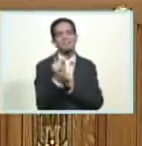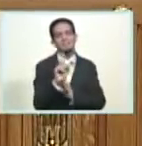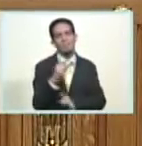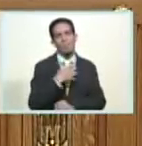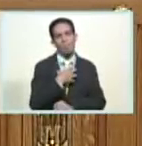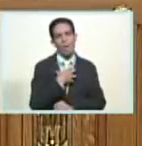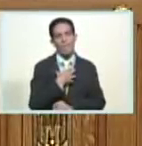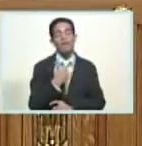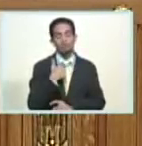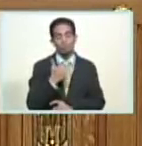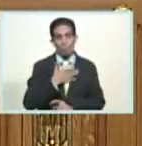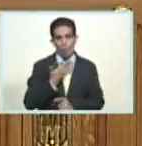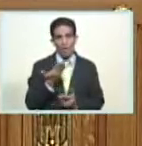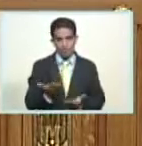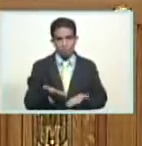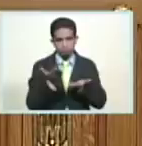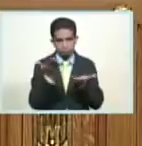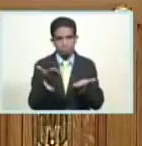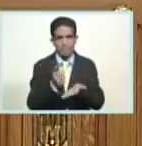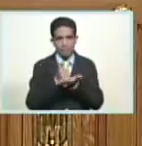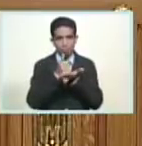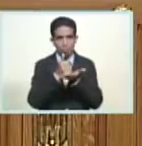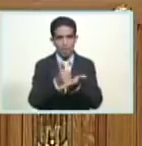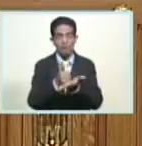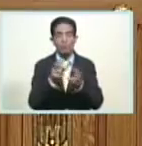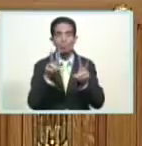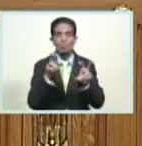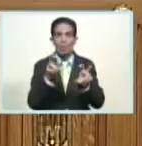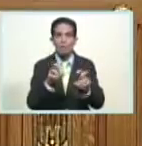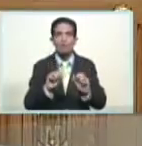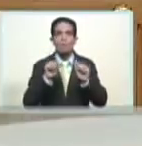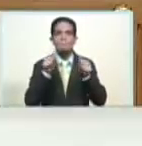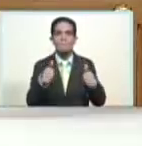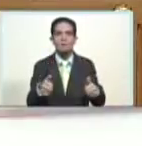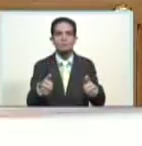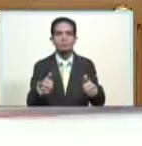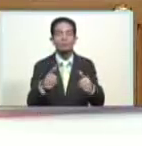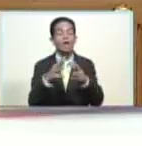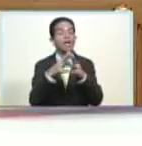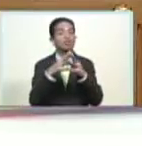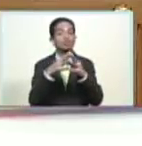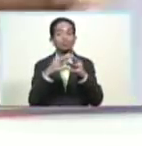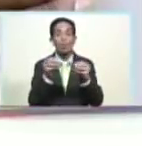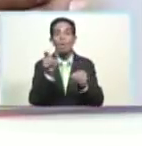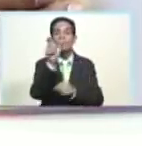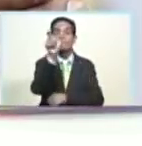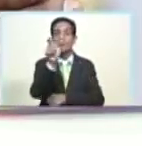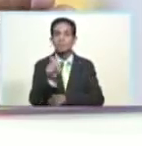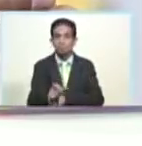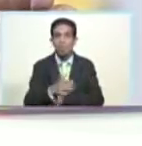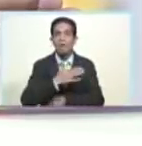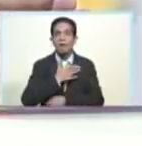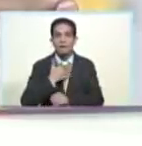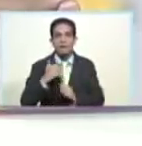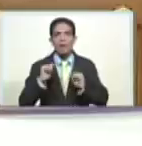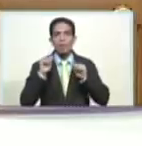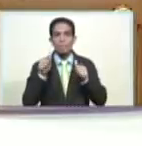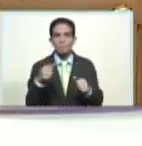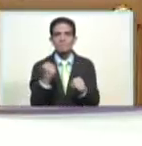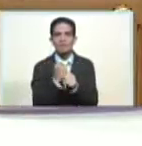Y puedo tenderle la mano para un nuevo comienzo. A todos los empresarios del país,